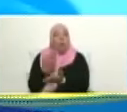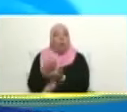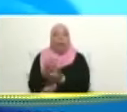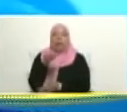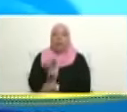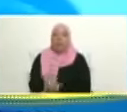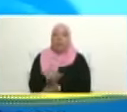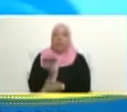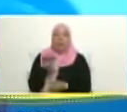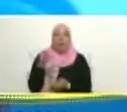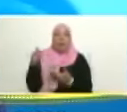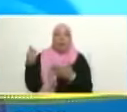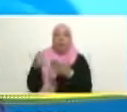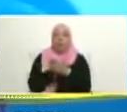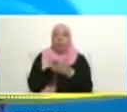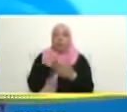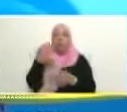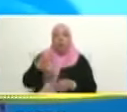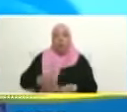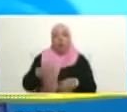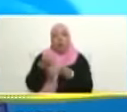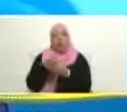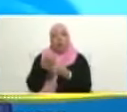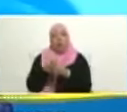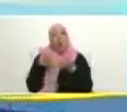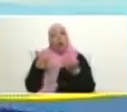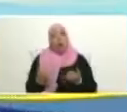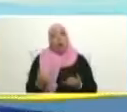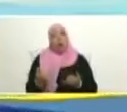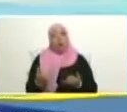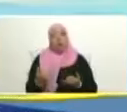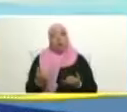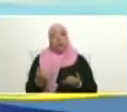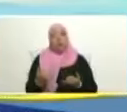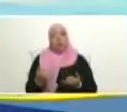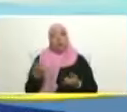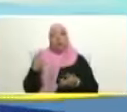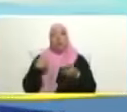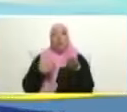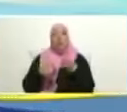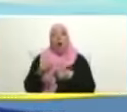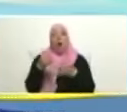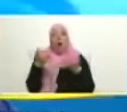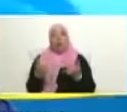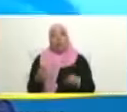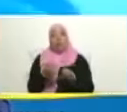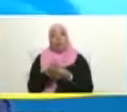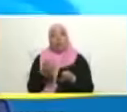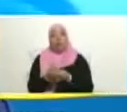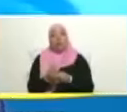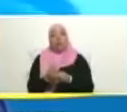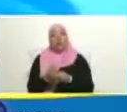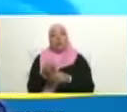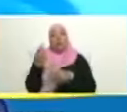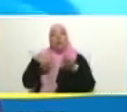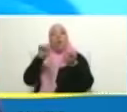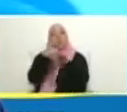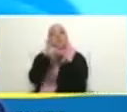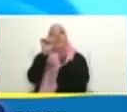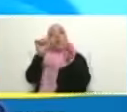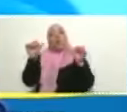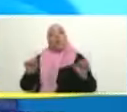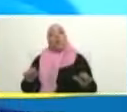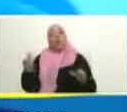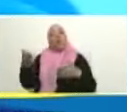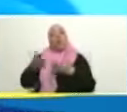certero, certero. Ahora vamos por los planes que han surgido en las cárceles del sistema penitenciario